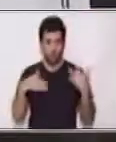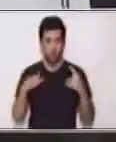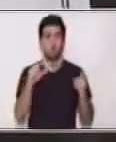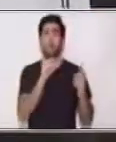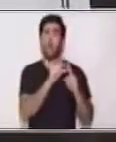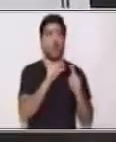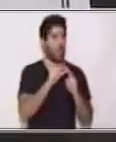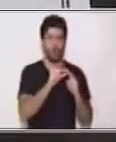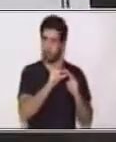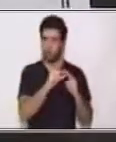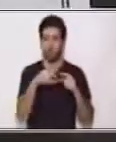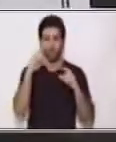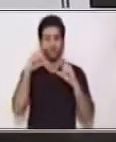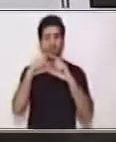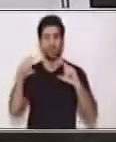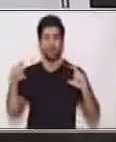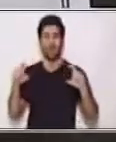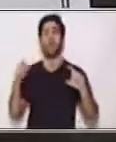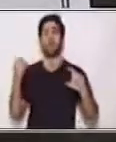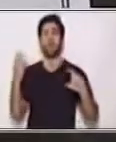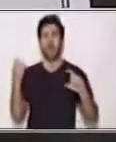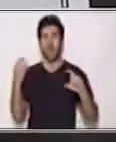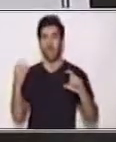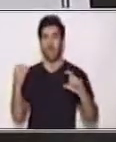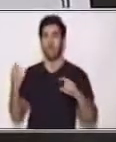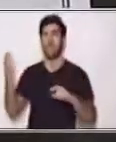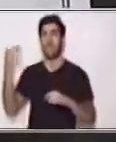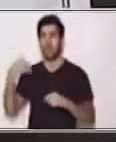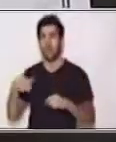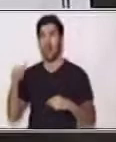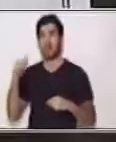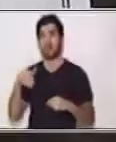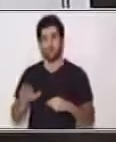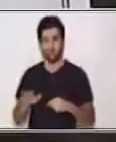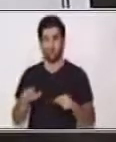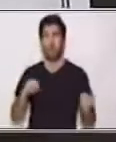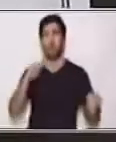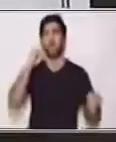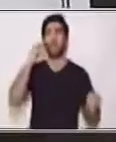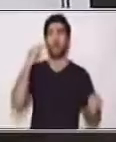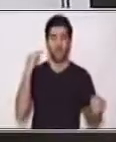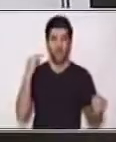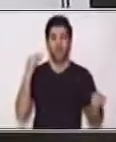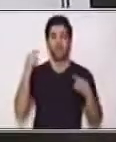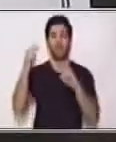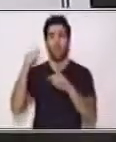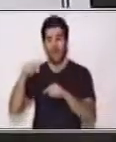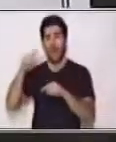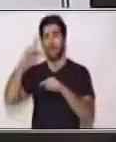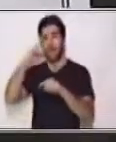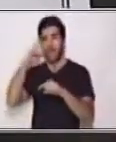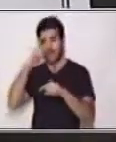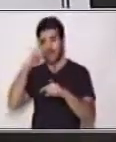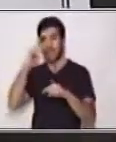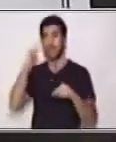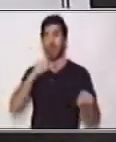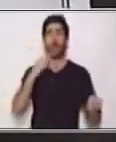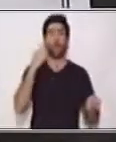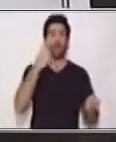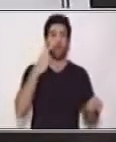palabra. Verde, azul, morado, amarillo,